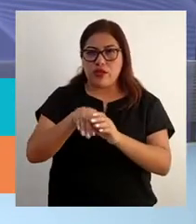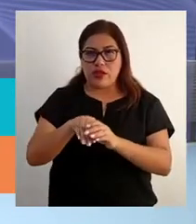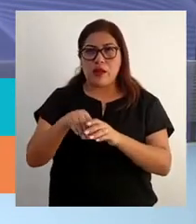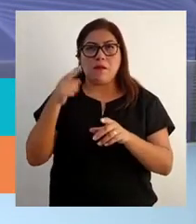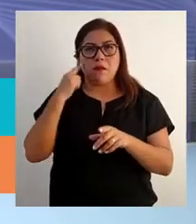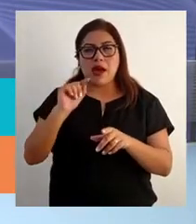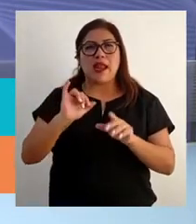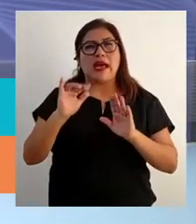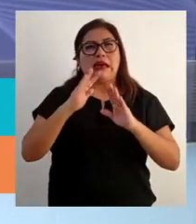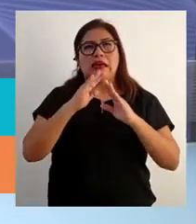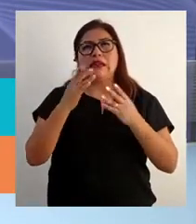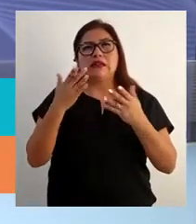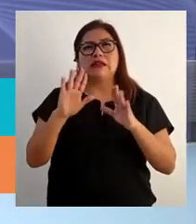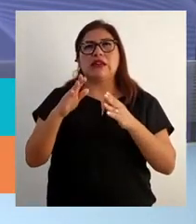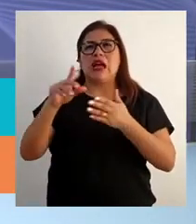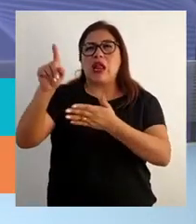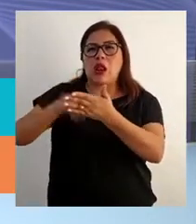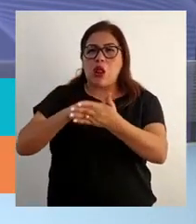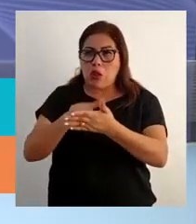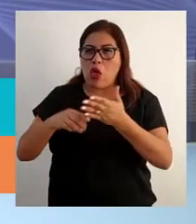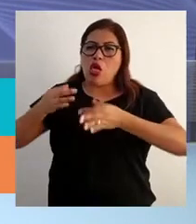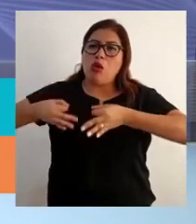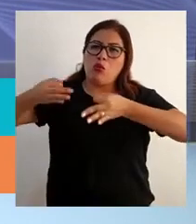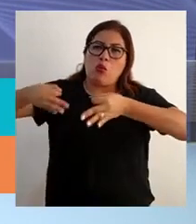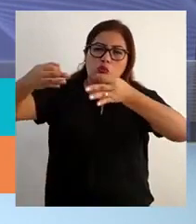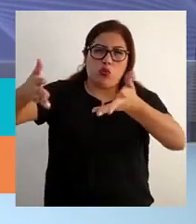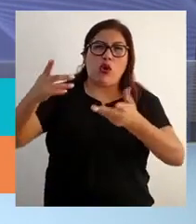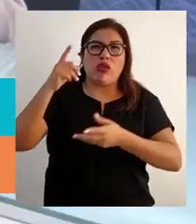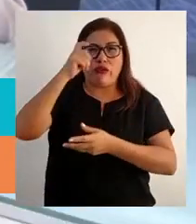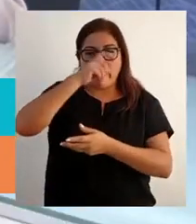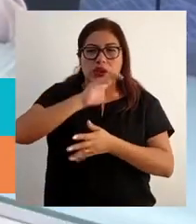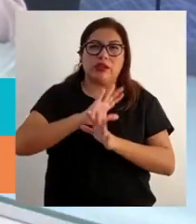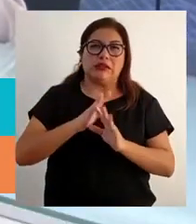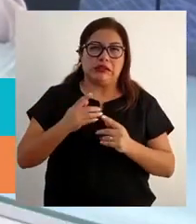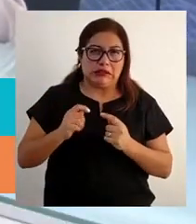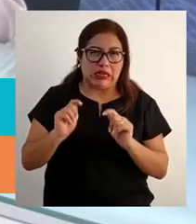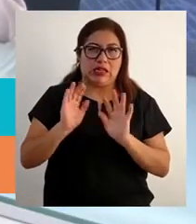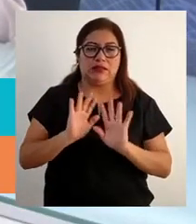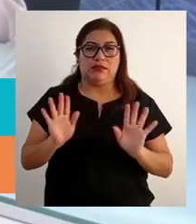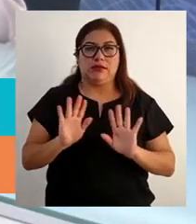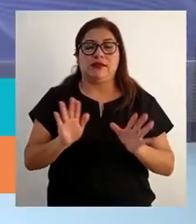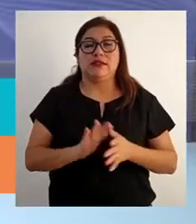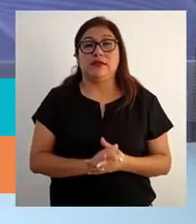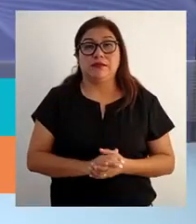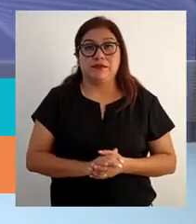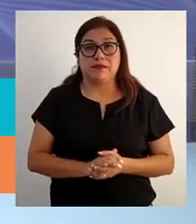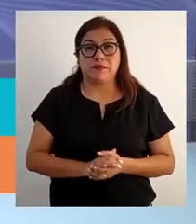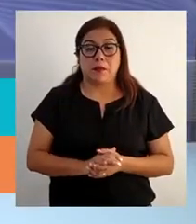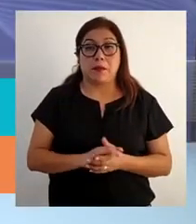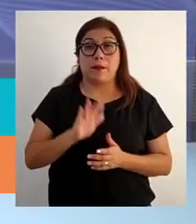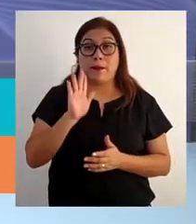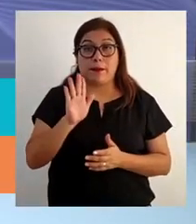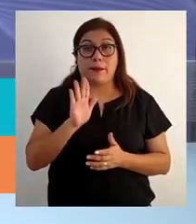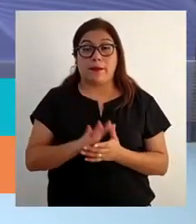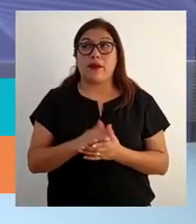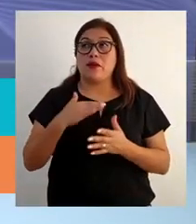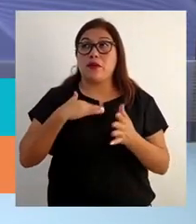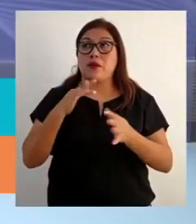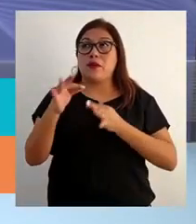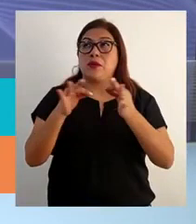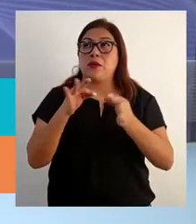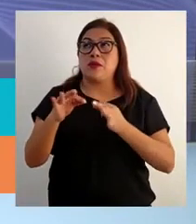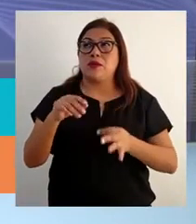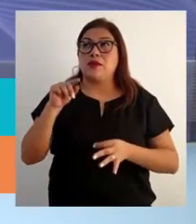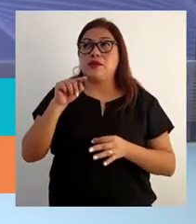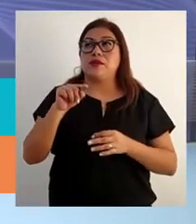e indefensiones, ¿no? Claro que hay sí, un sistema doctora. de alertas, ¿verdad? Sí, mira, Vilma, te explico. Con el sistema de